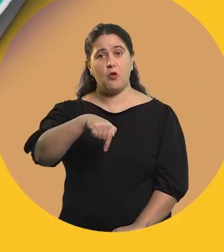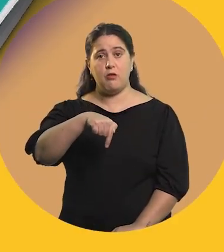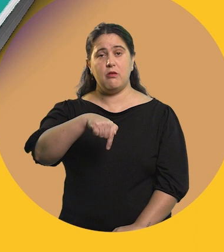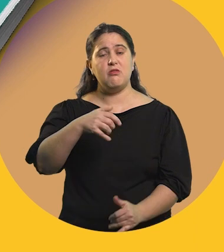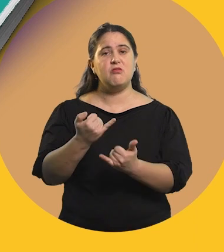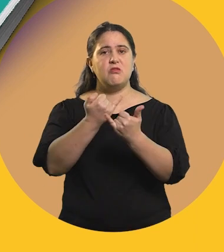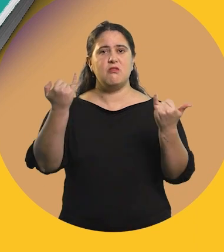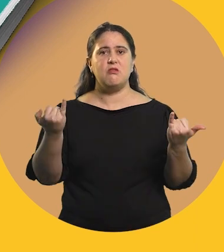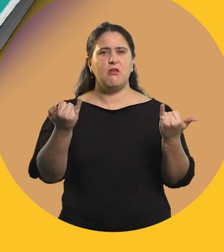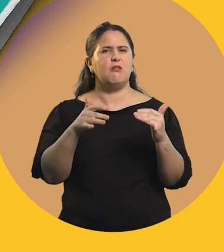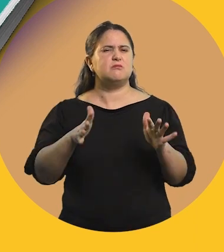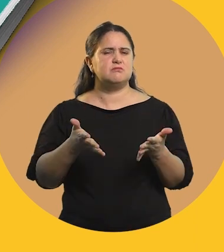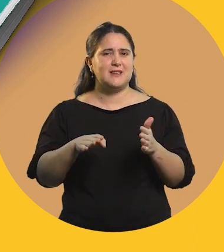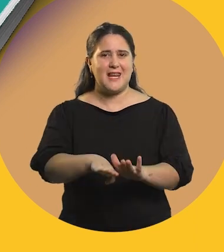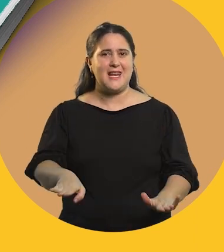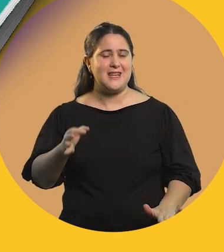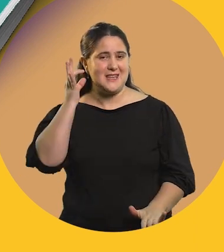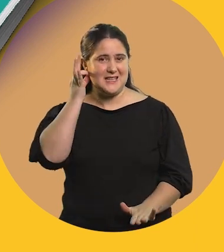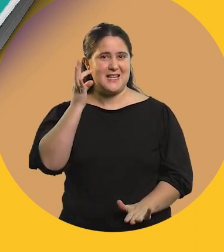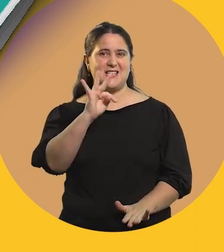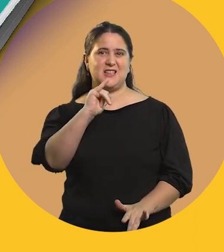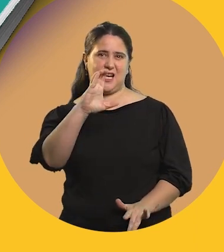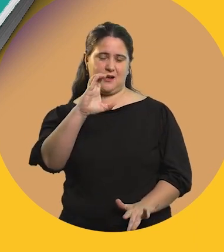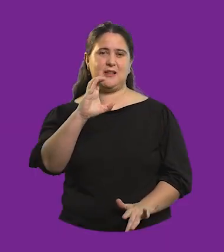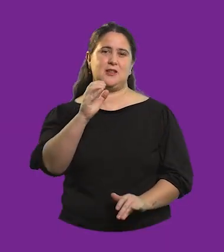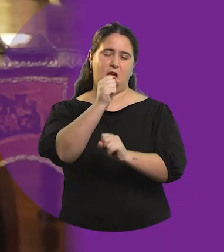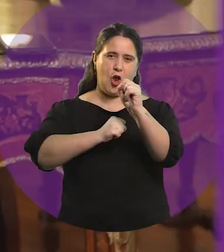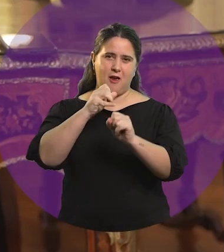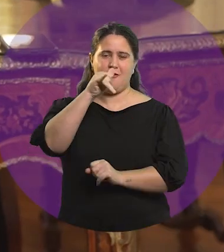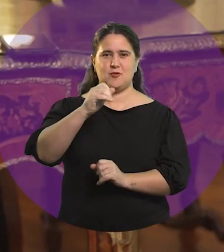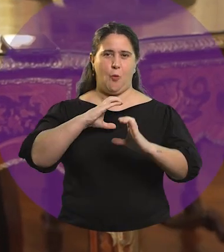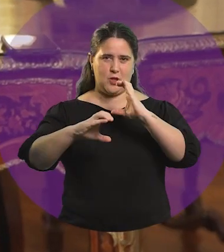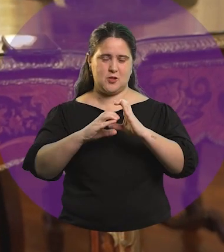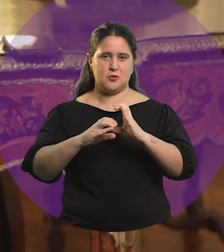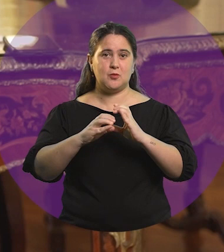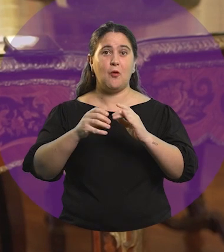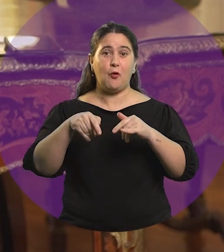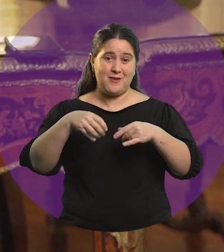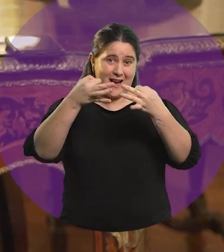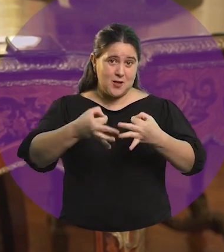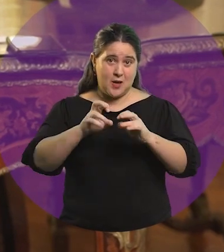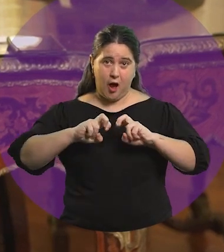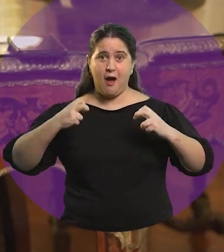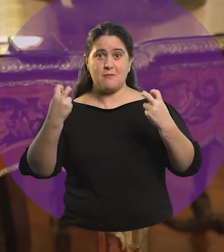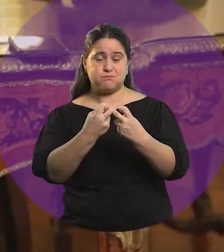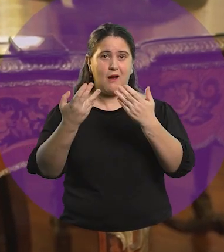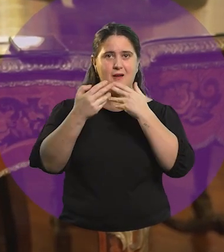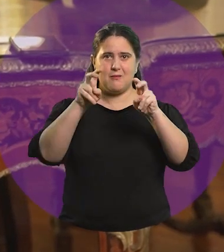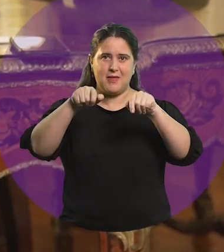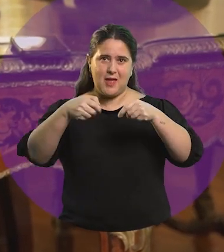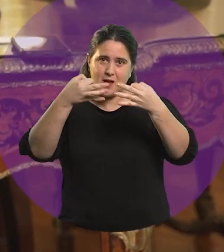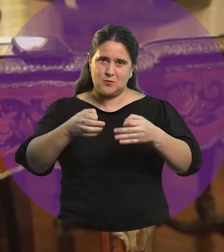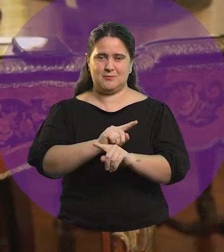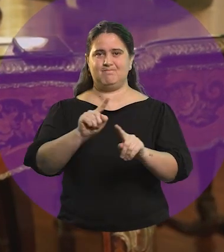hoy es el día de las niñas en las TIC y es un día que no es casualidad que estamos todos sentados acá para